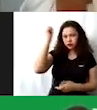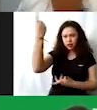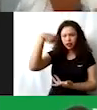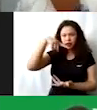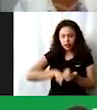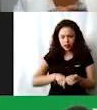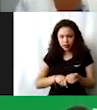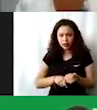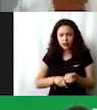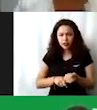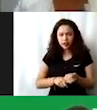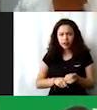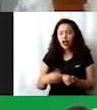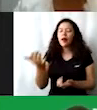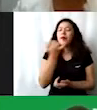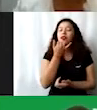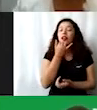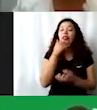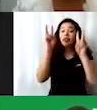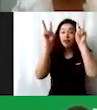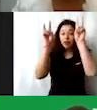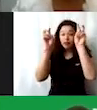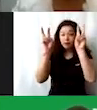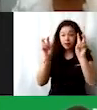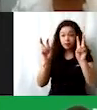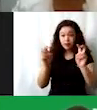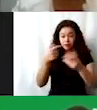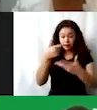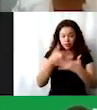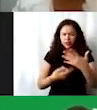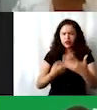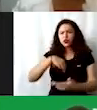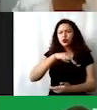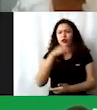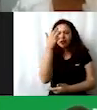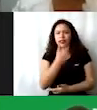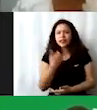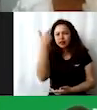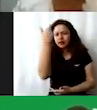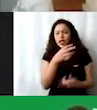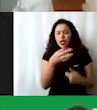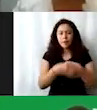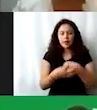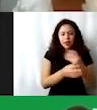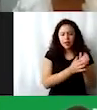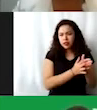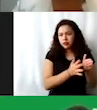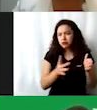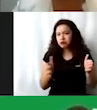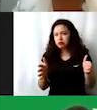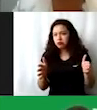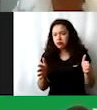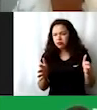trae el temario que vamos a estar viendo durante estos, si no